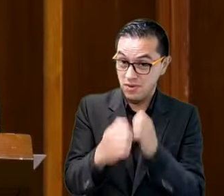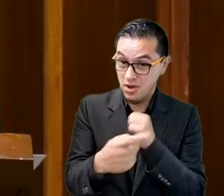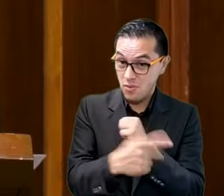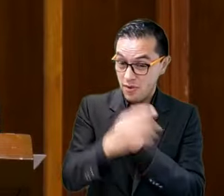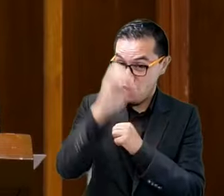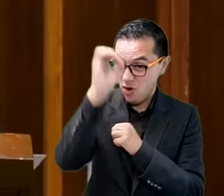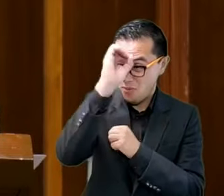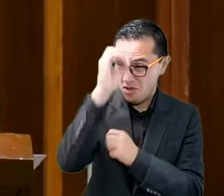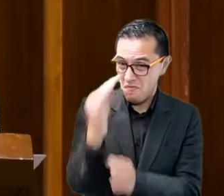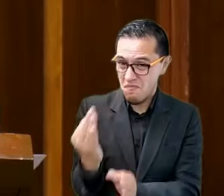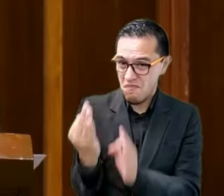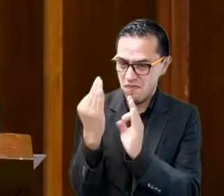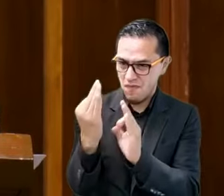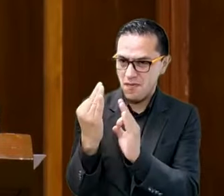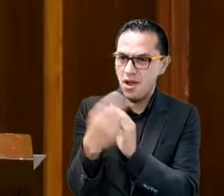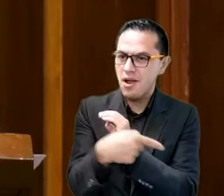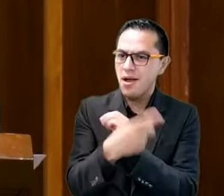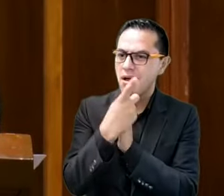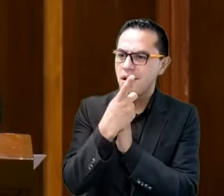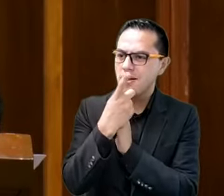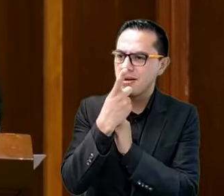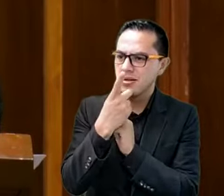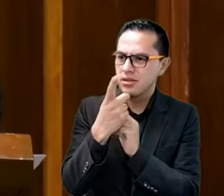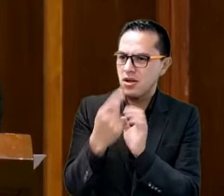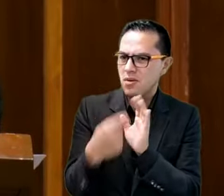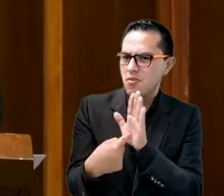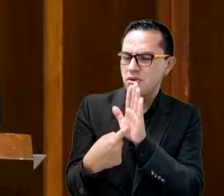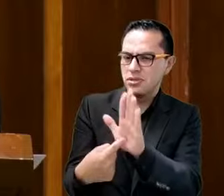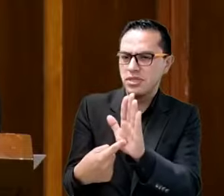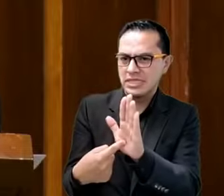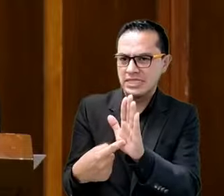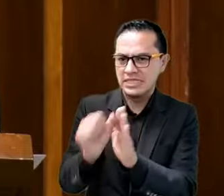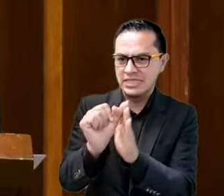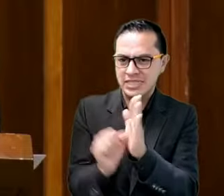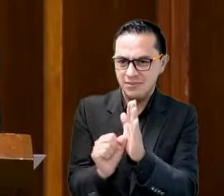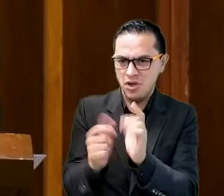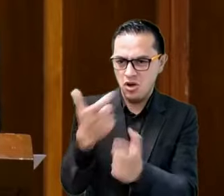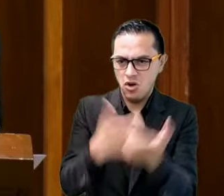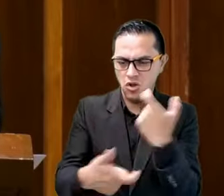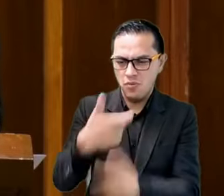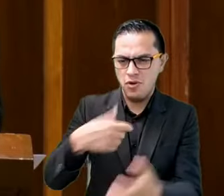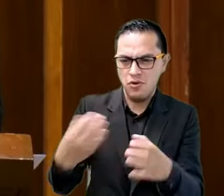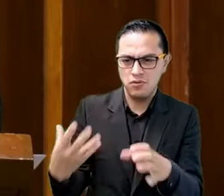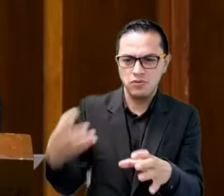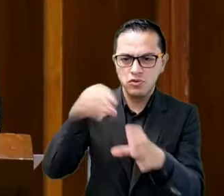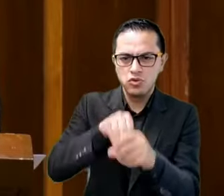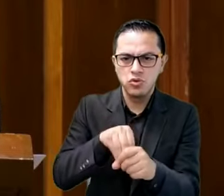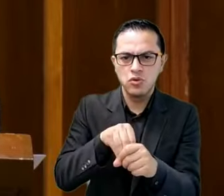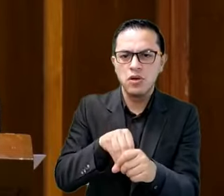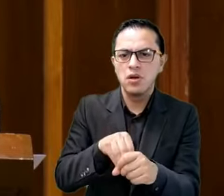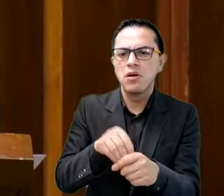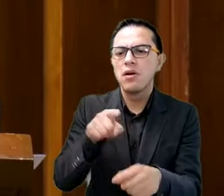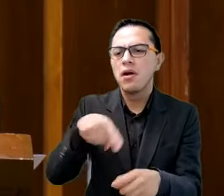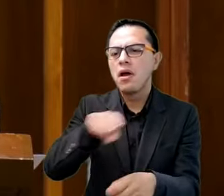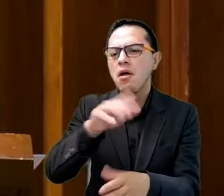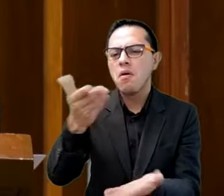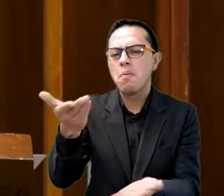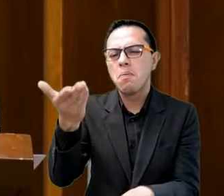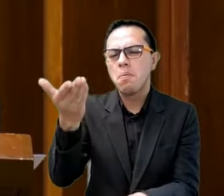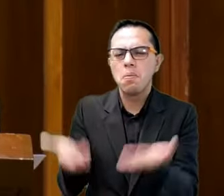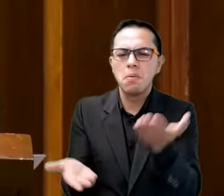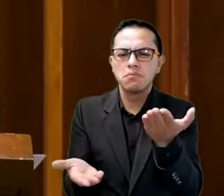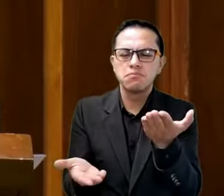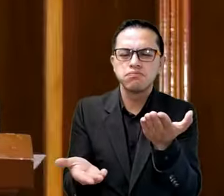por un modelo de desarrollo económico más inclusivo en donde el combate a la desigualdad y la